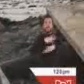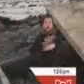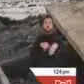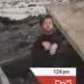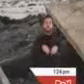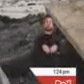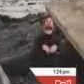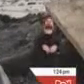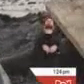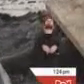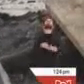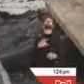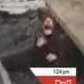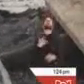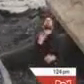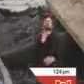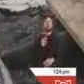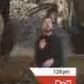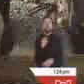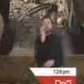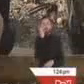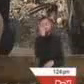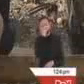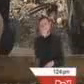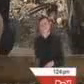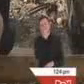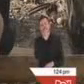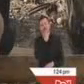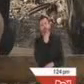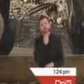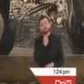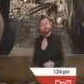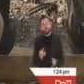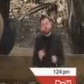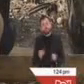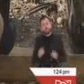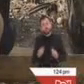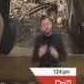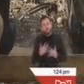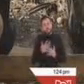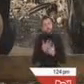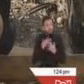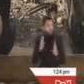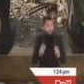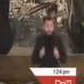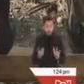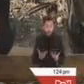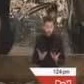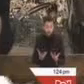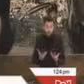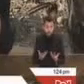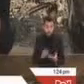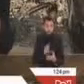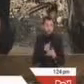siente su hermosura, siente muchas cosas de la vida, ¿ya? Okay. Se conecta uno